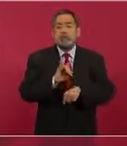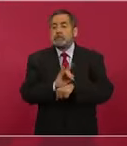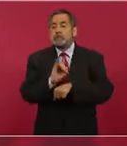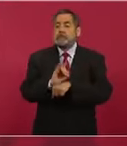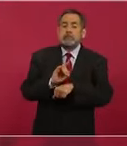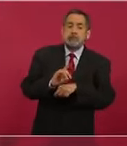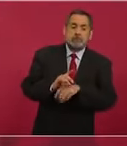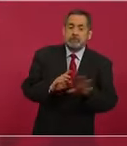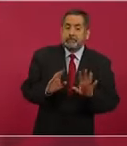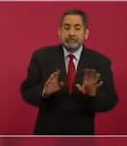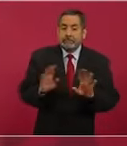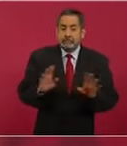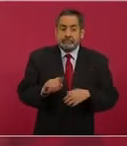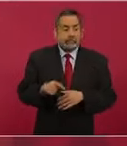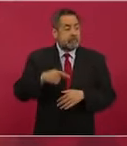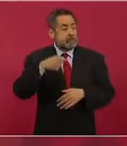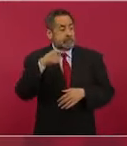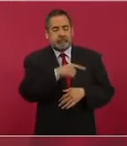ya no hay disimulo,